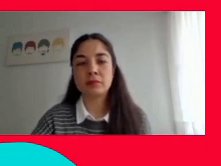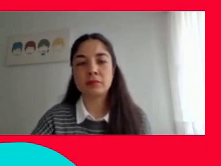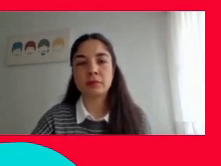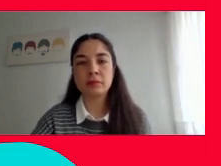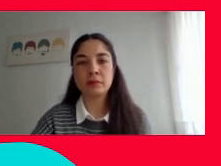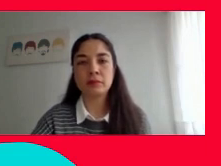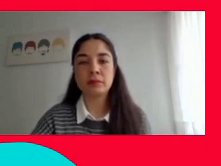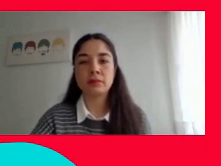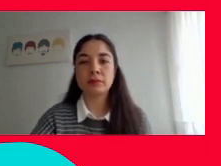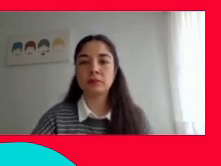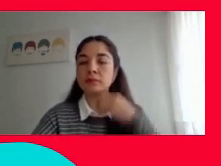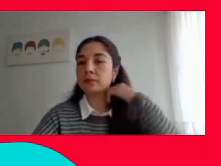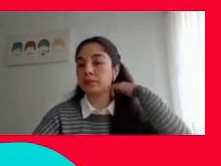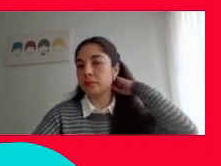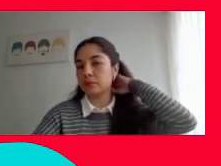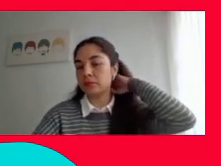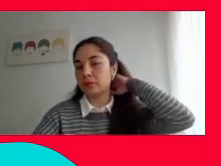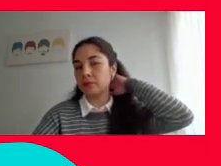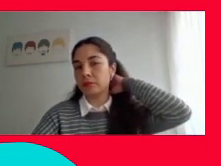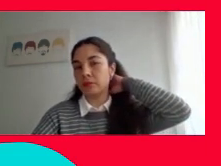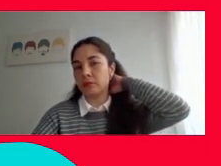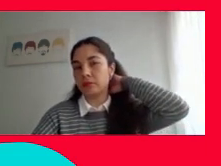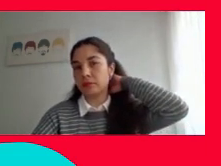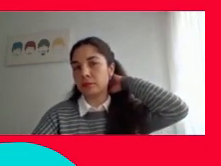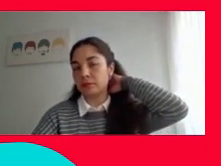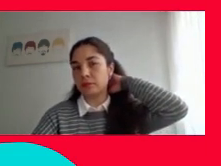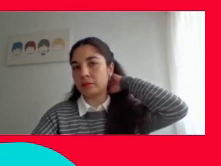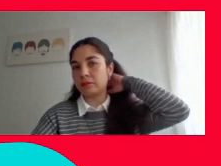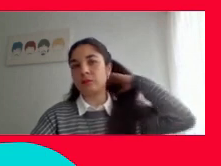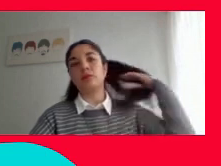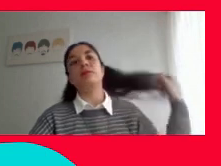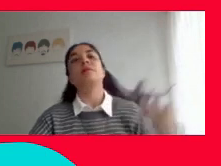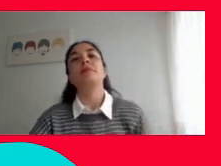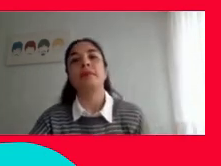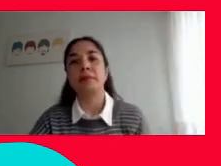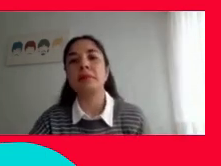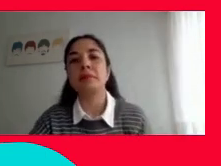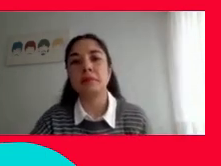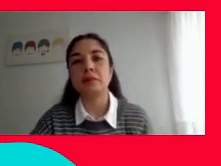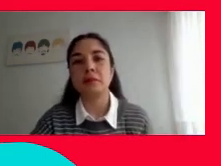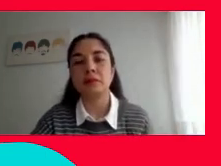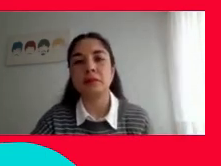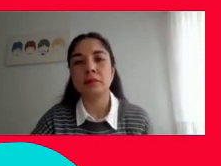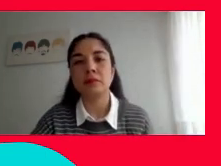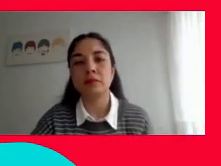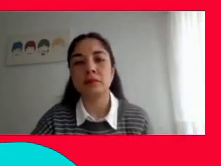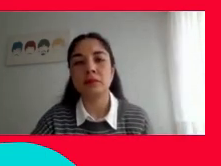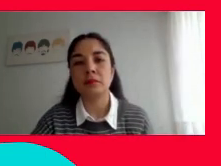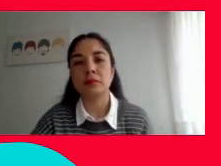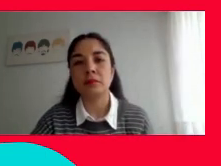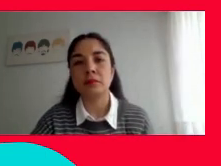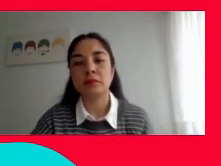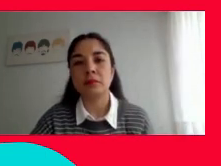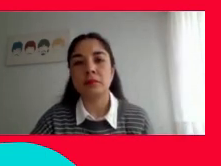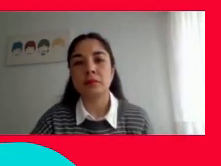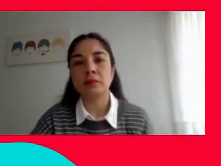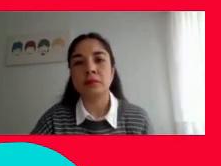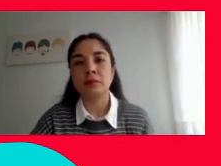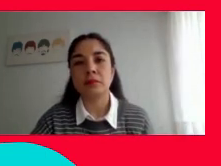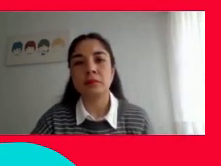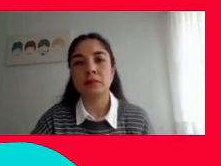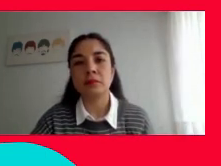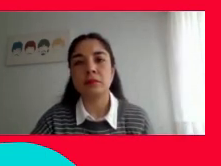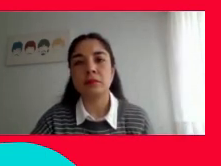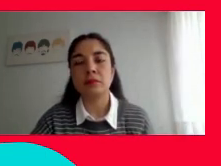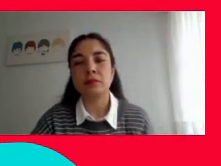Delta tienen dos veces más chances de caer hospitalizado. Ya, eso es un poco el panorama de lo que se sabe. Una vez